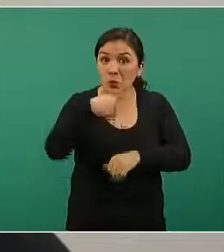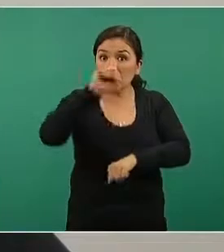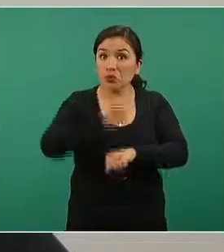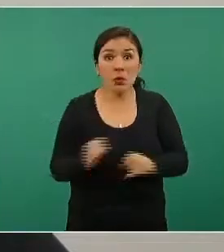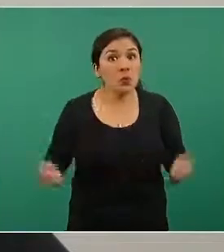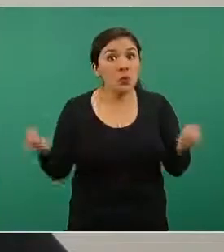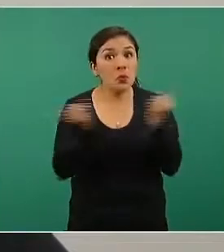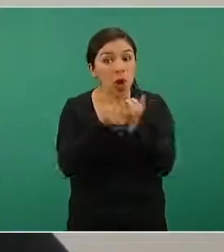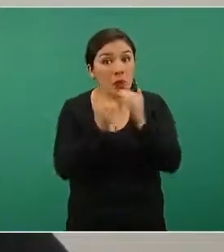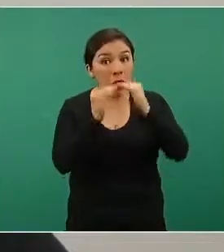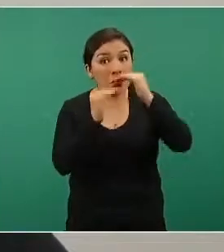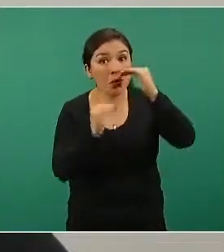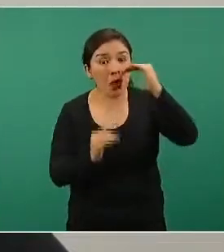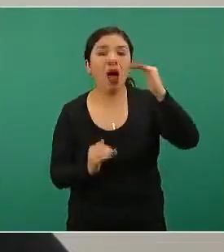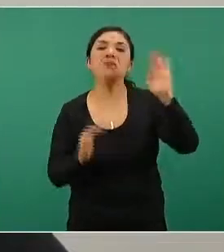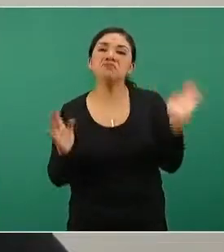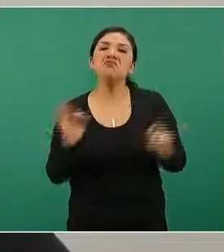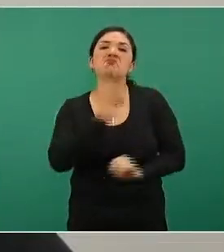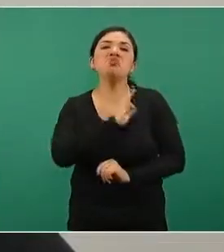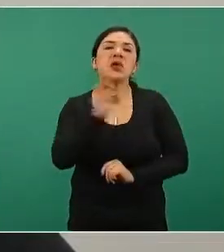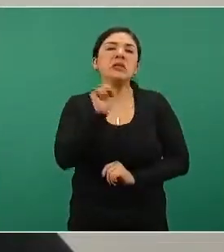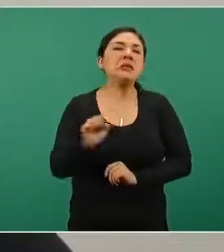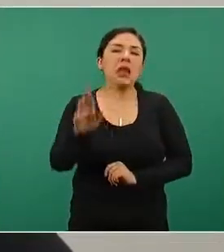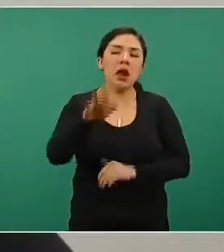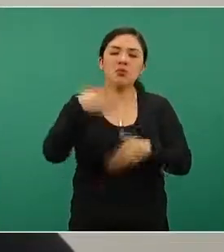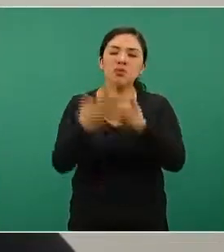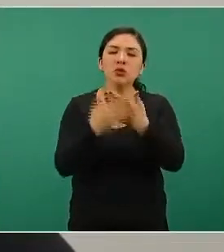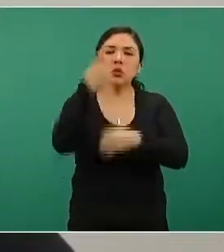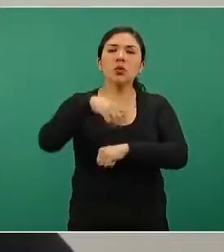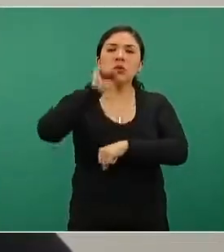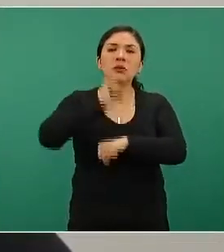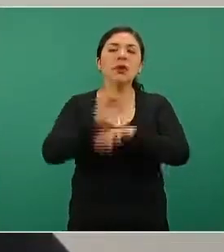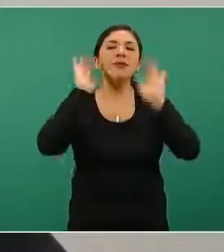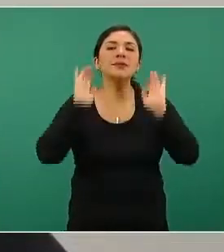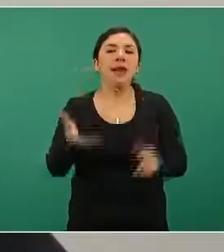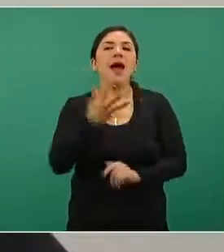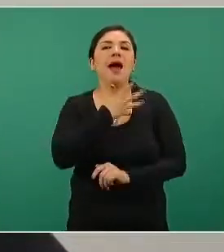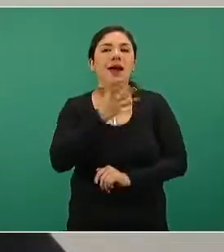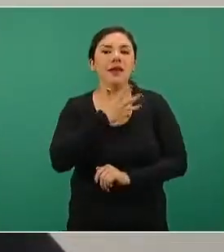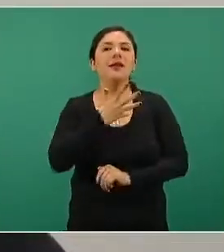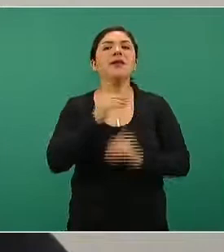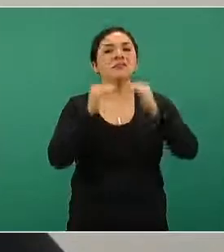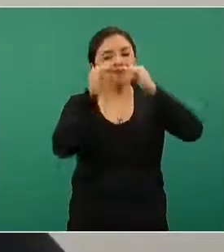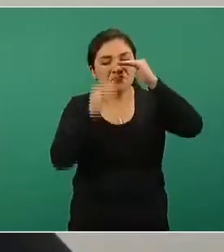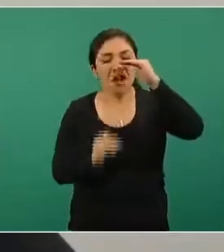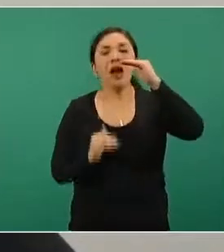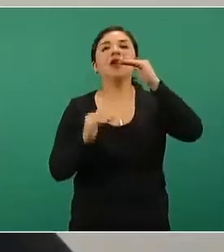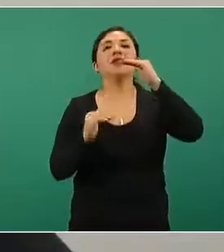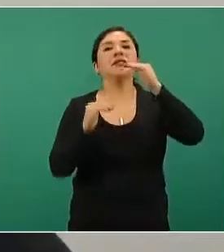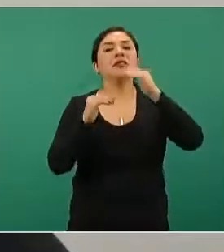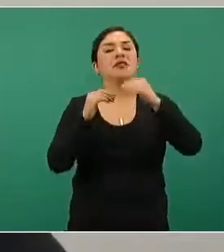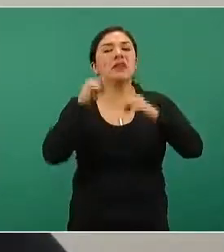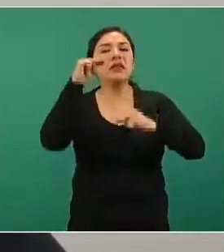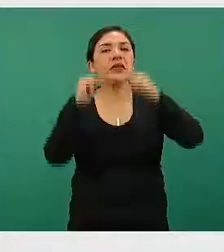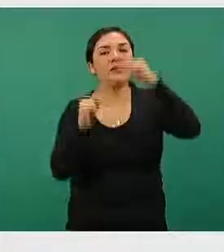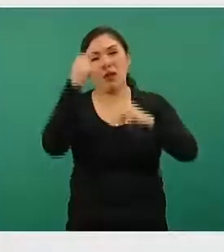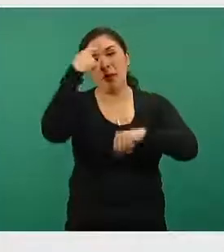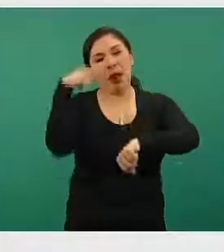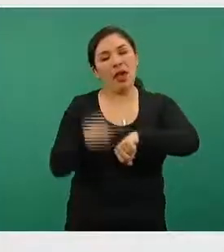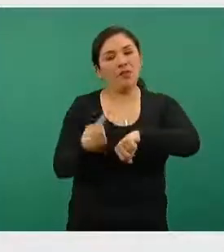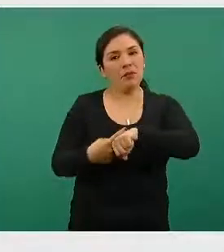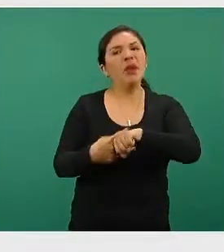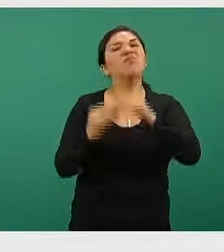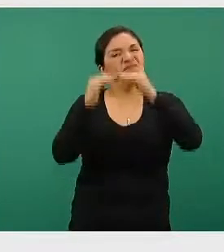pudiera haber la expectativa que la próxima semana pudiéramos entonces lograr el nivel más bajo hasta el momento de la epidemia.